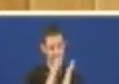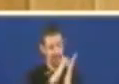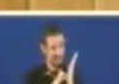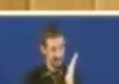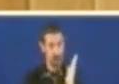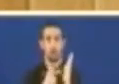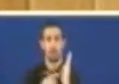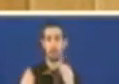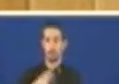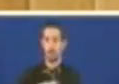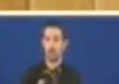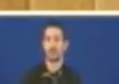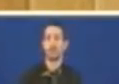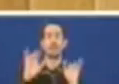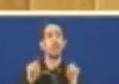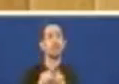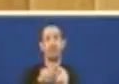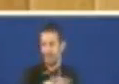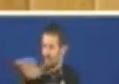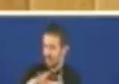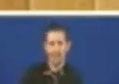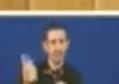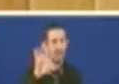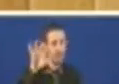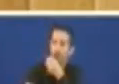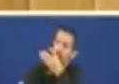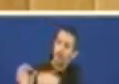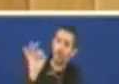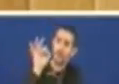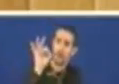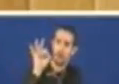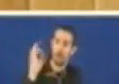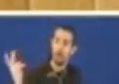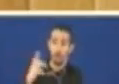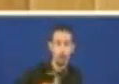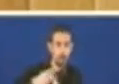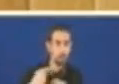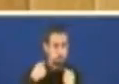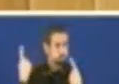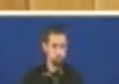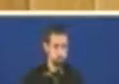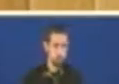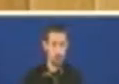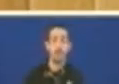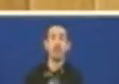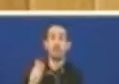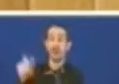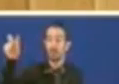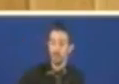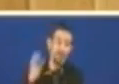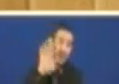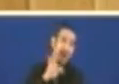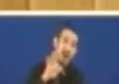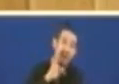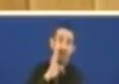fixo ningún tipo de, non se lle deu ningún tipo de información, e, ademais, engade esta persoa que nos trípticos